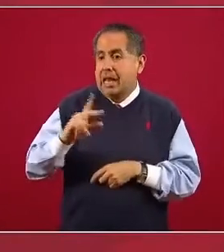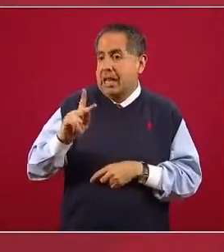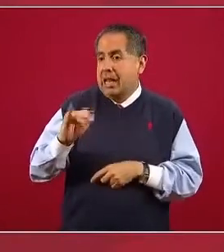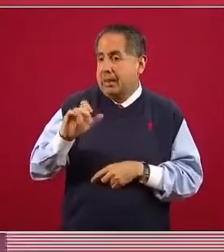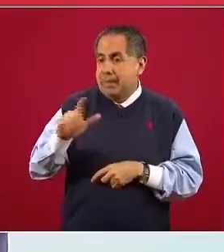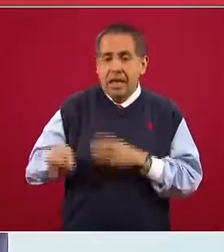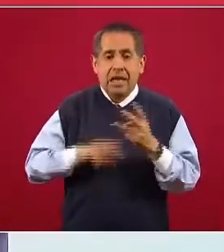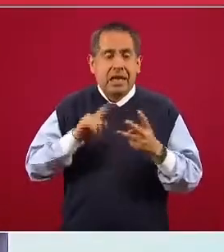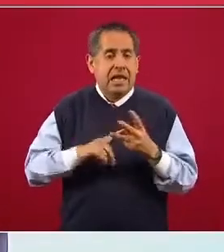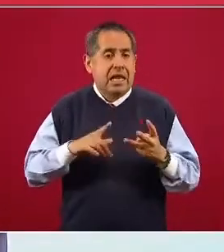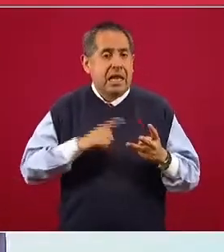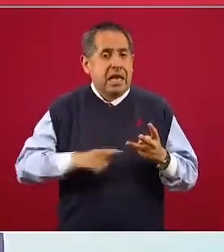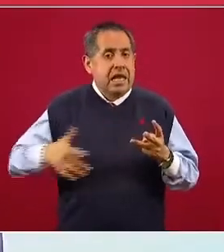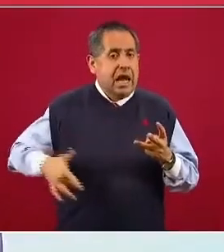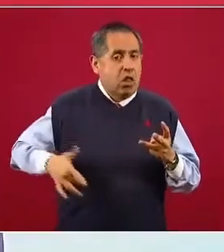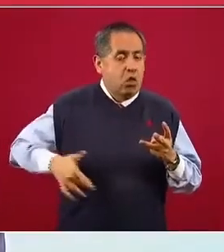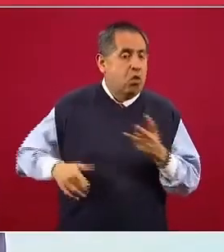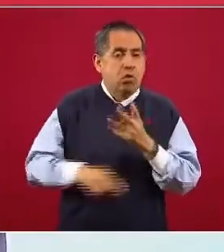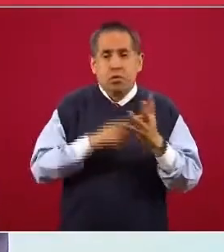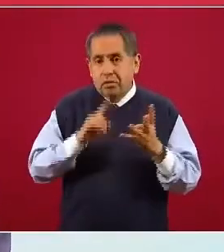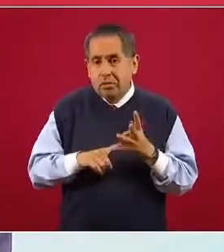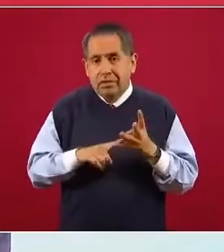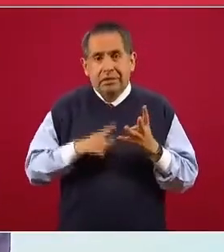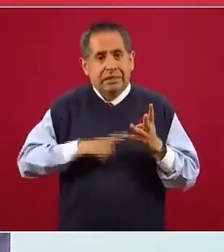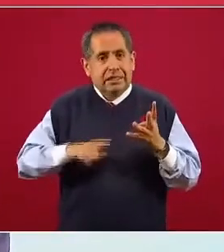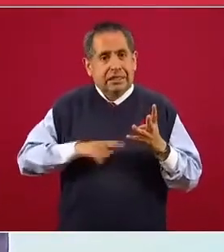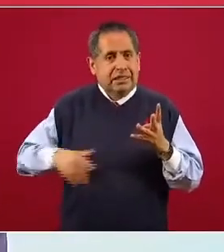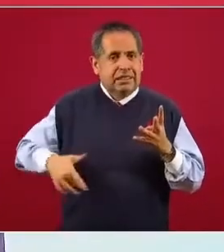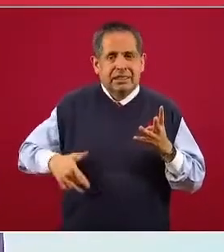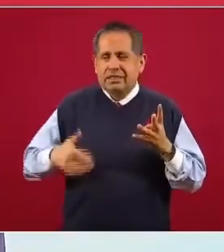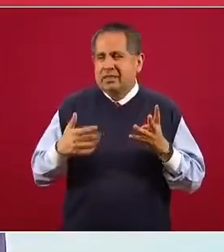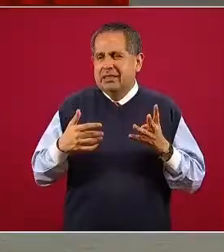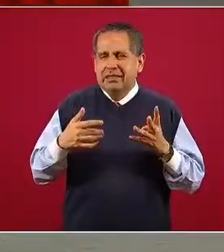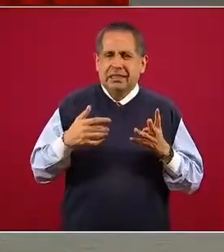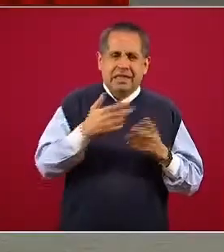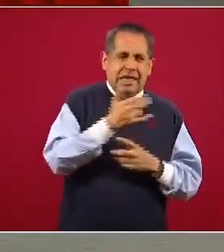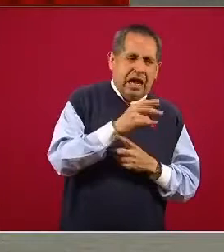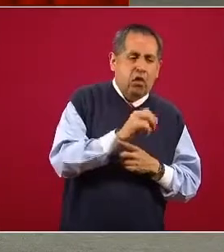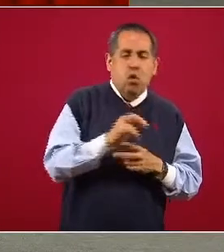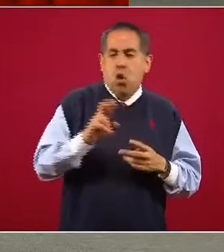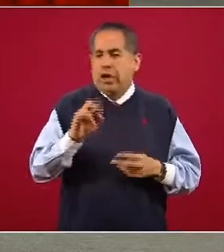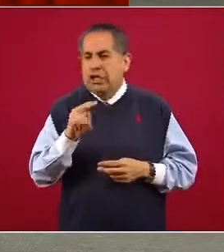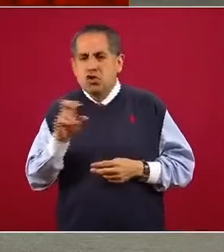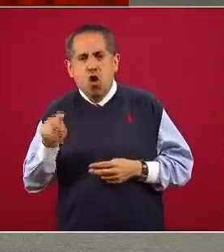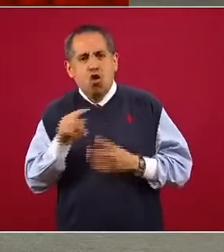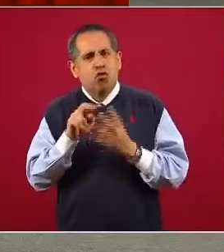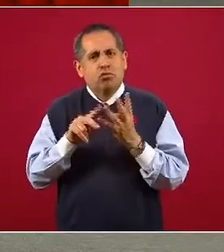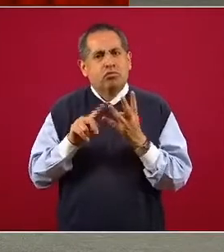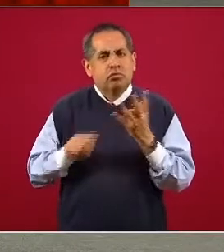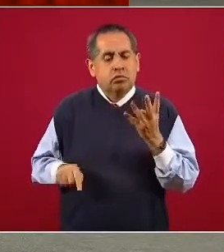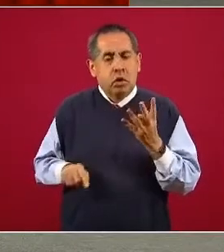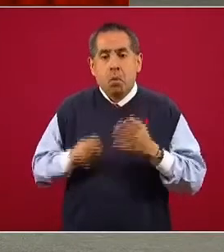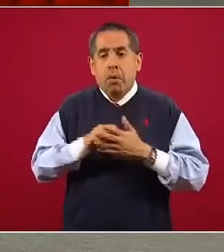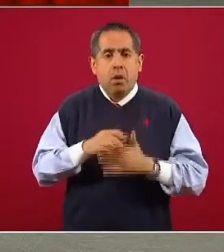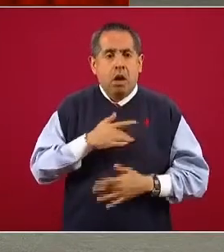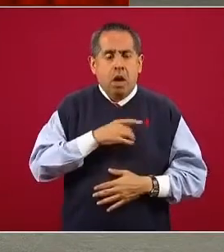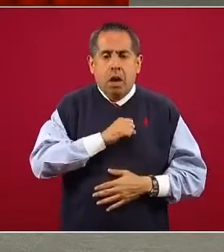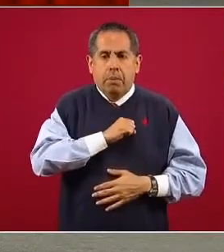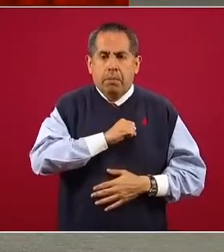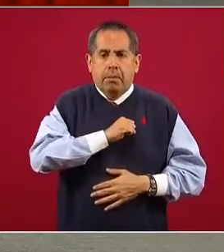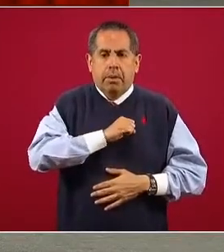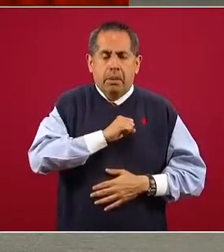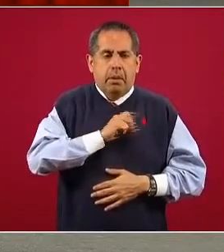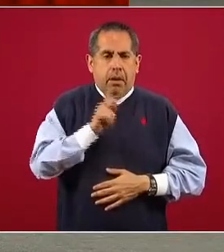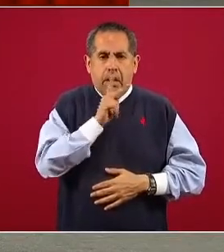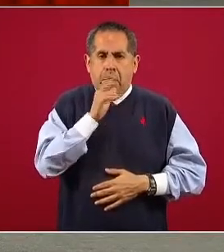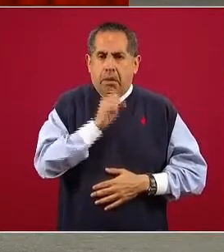trastornos hepáticos, trastornos renales, trastornos cardíacos. Por ejemplo, la frecuencia de arritmias, entre